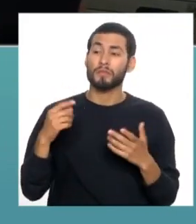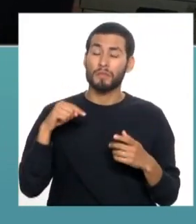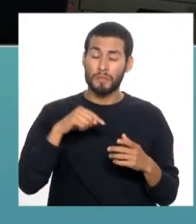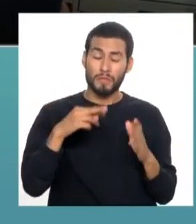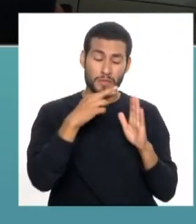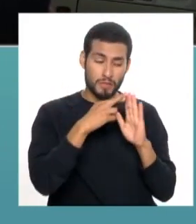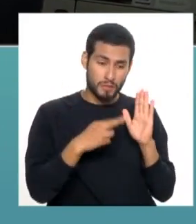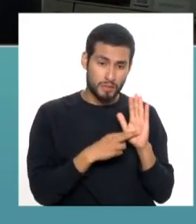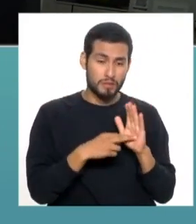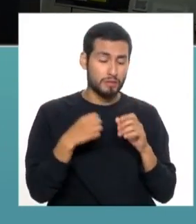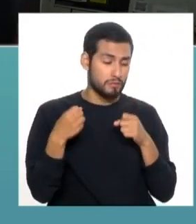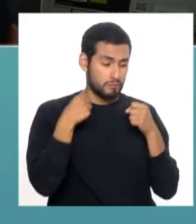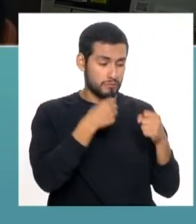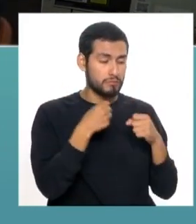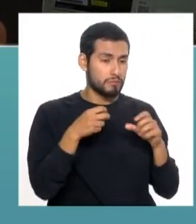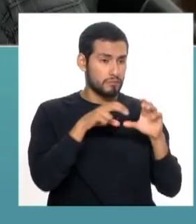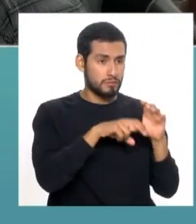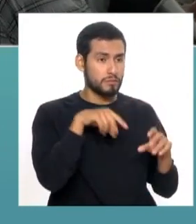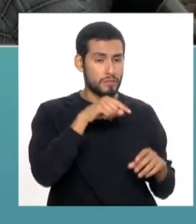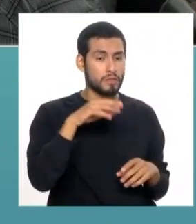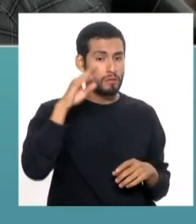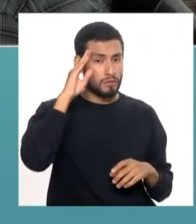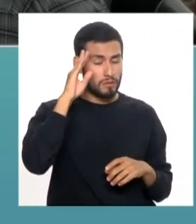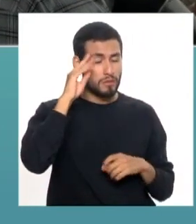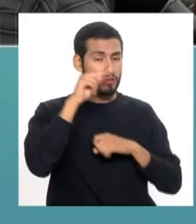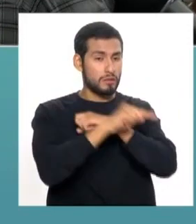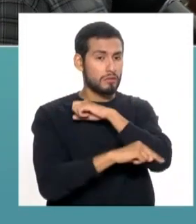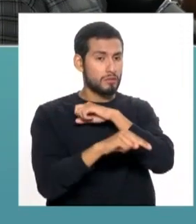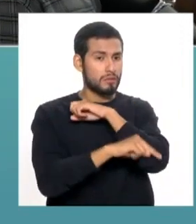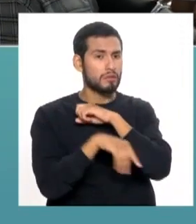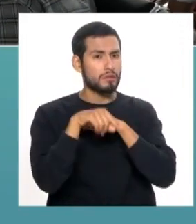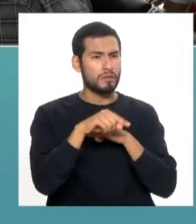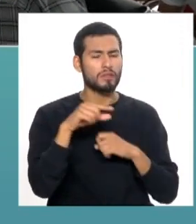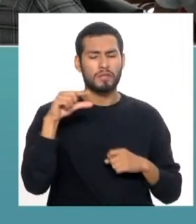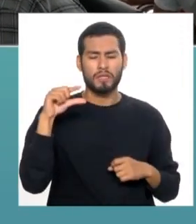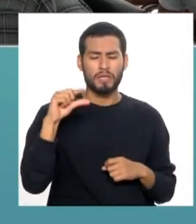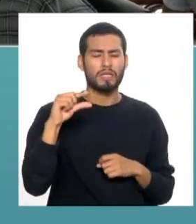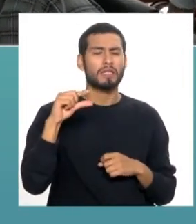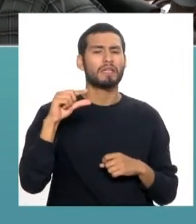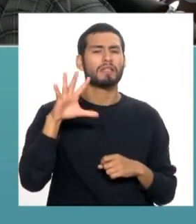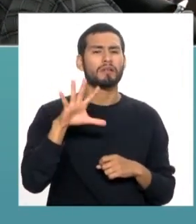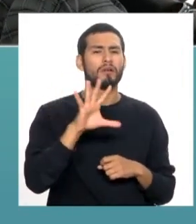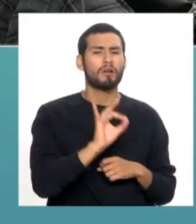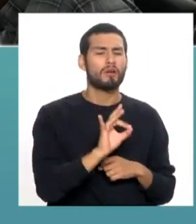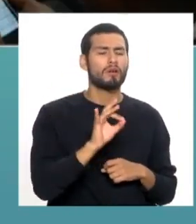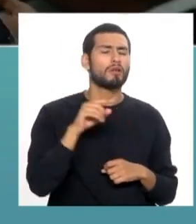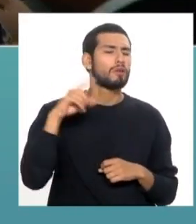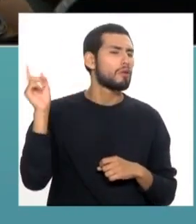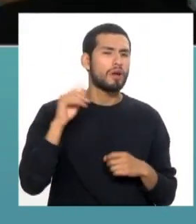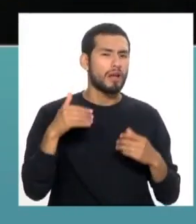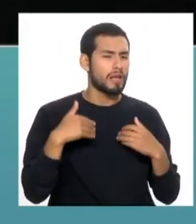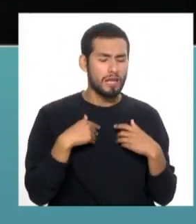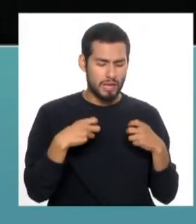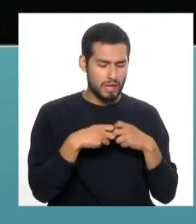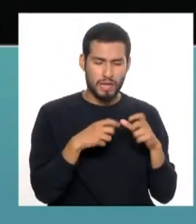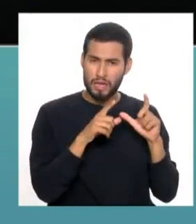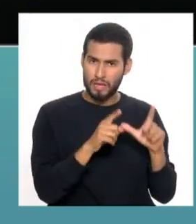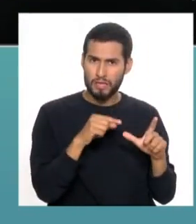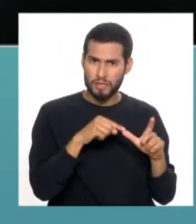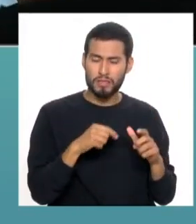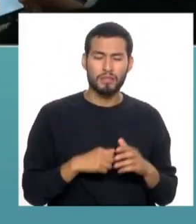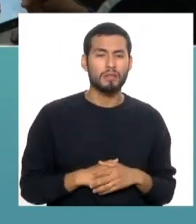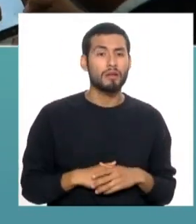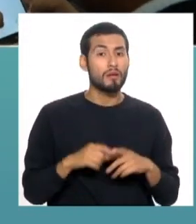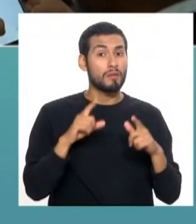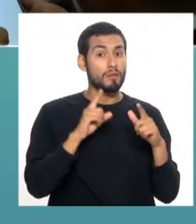reglamento de tránsito que es aplicado por la Policía Nacional, es la G58, que es por no portar la licencia de conducir. Pero